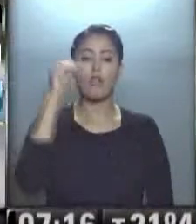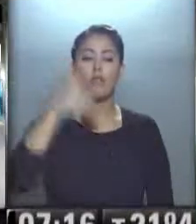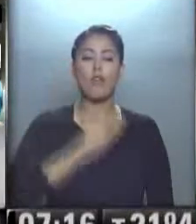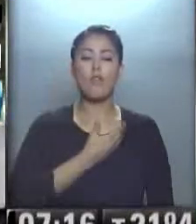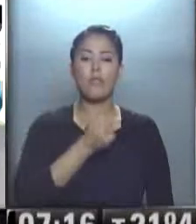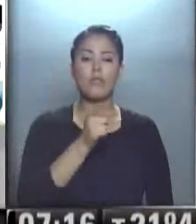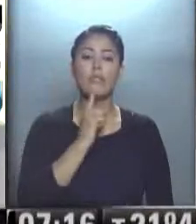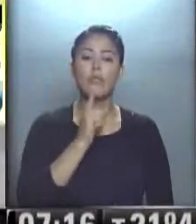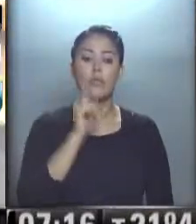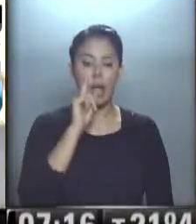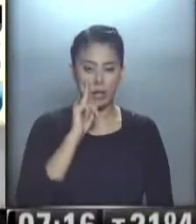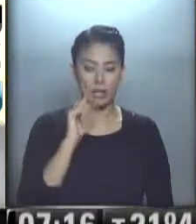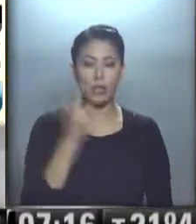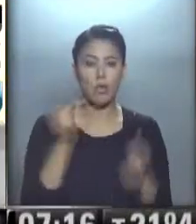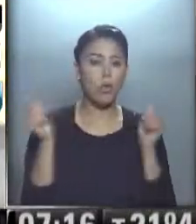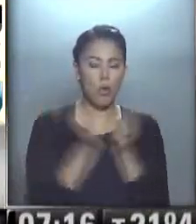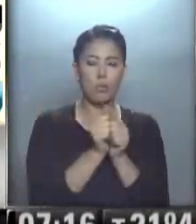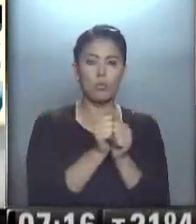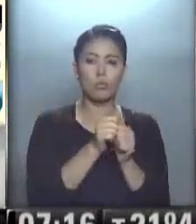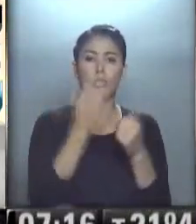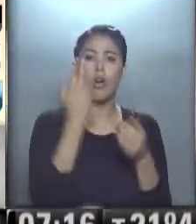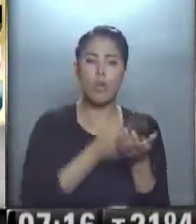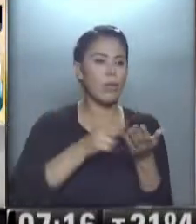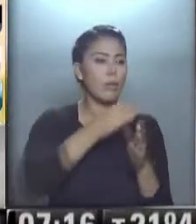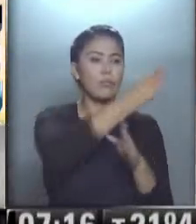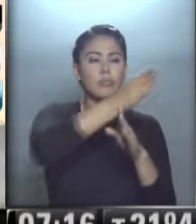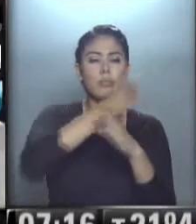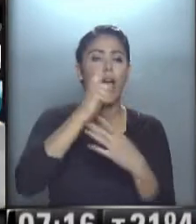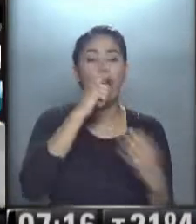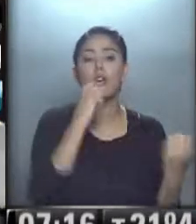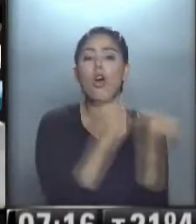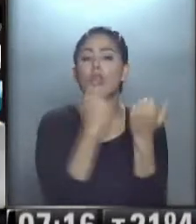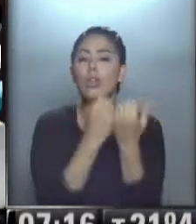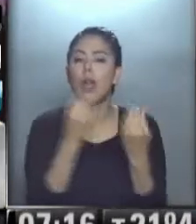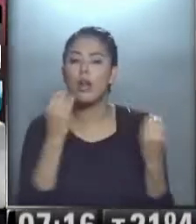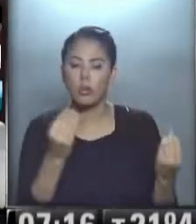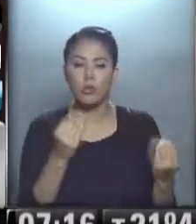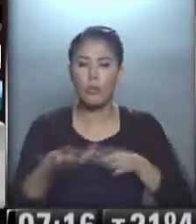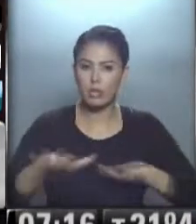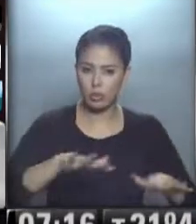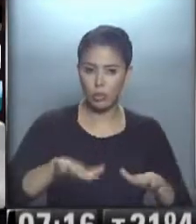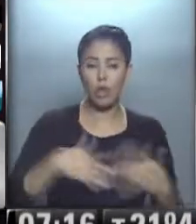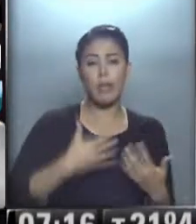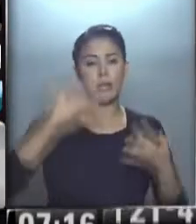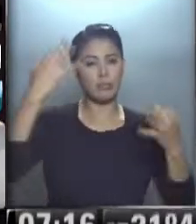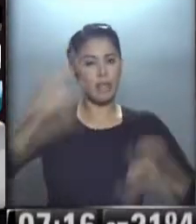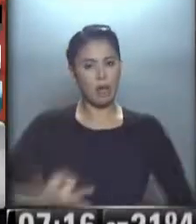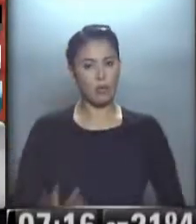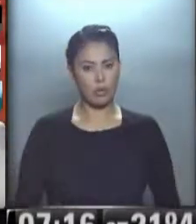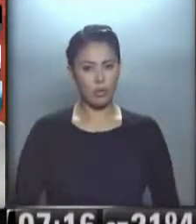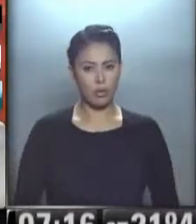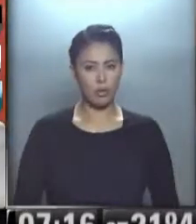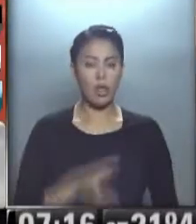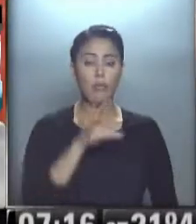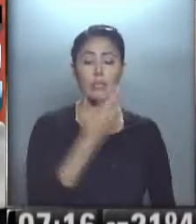segunda recorrida por la ciudad de rosario en el marco de esta supervisión de esta áreas desplegadas para garantizar la seguridad ciudadana en